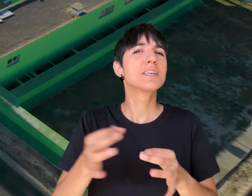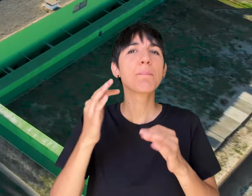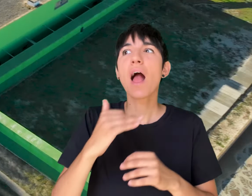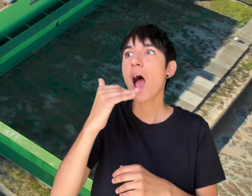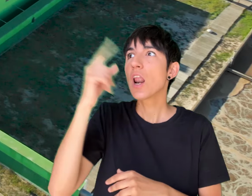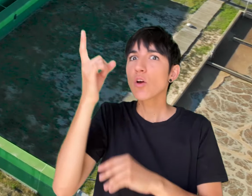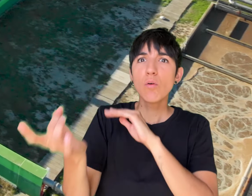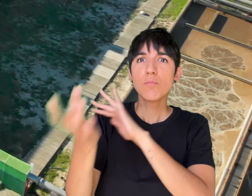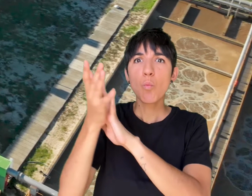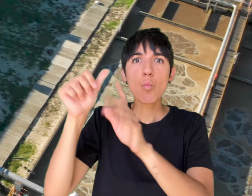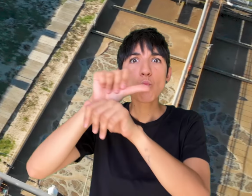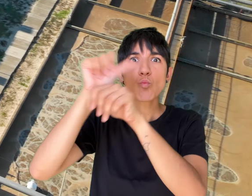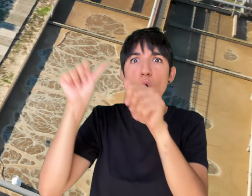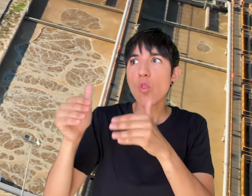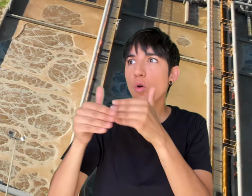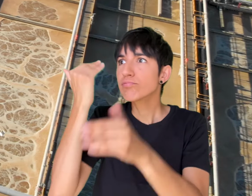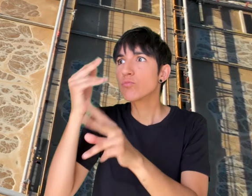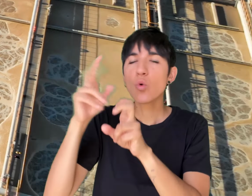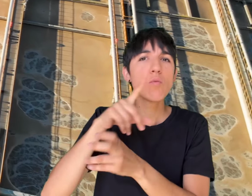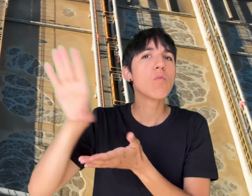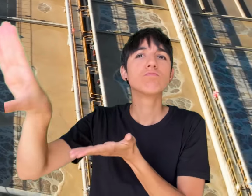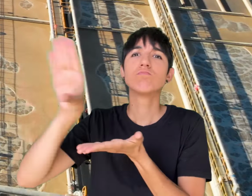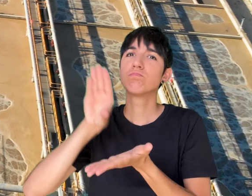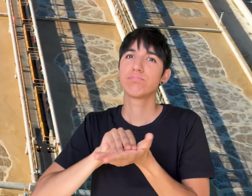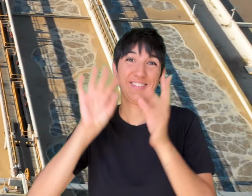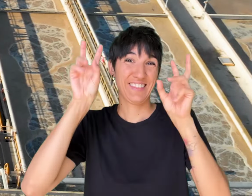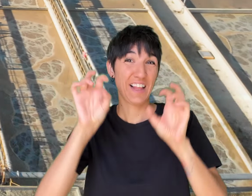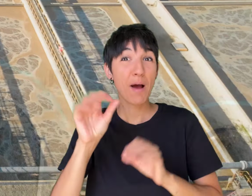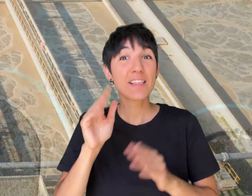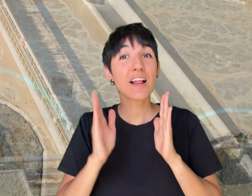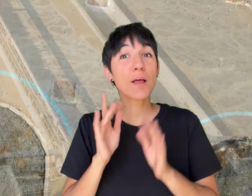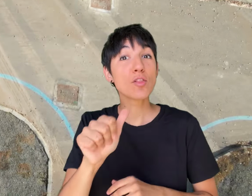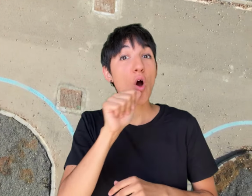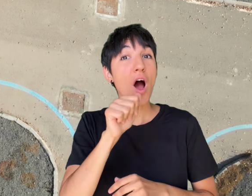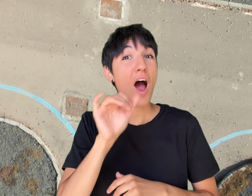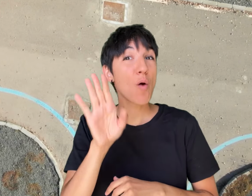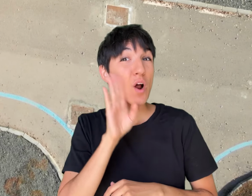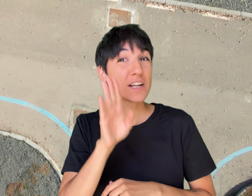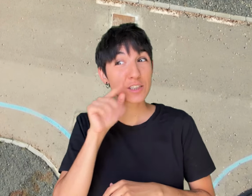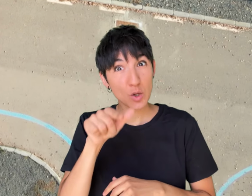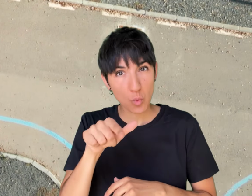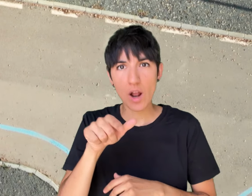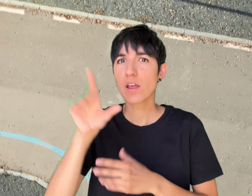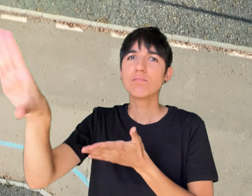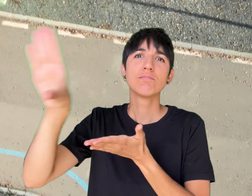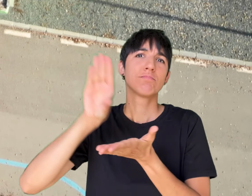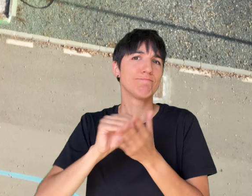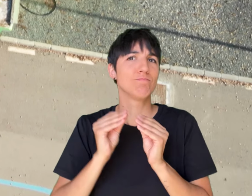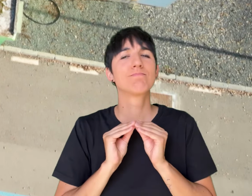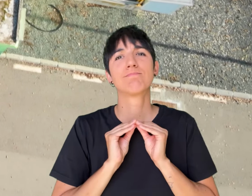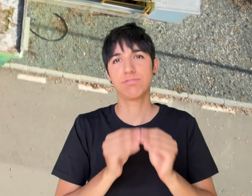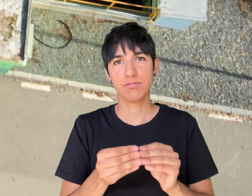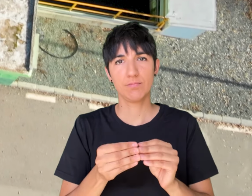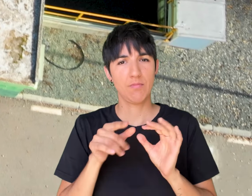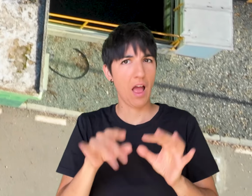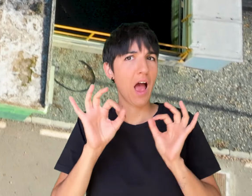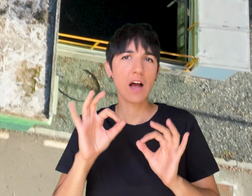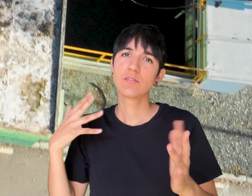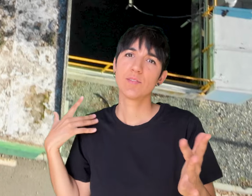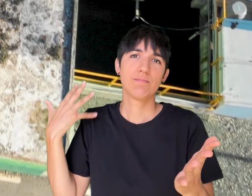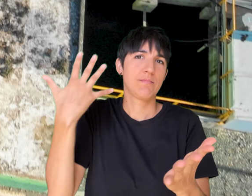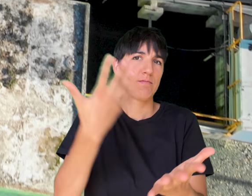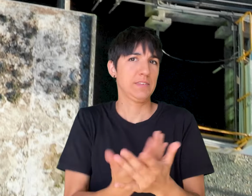En Masagra, modelo de éxito de colaboración público-privada, se ha mantenido a la vanguardia en el tratamiento de aguas residuales